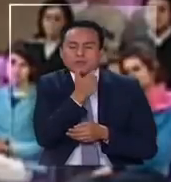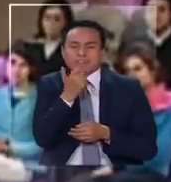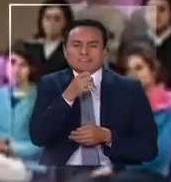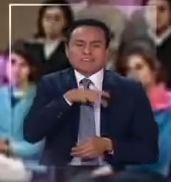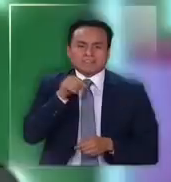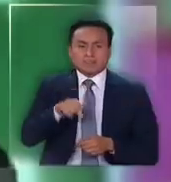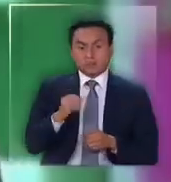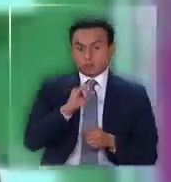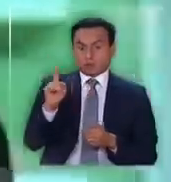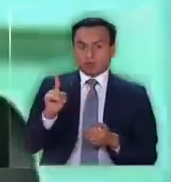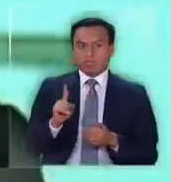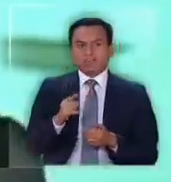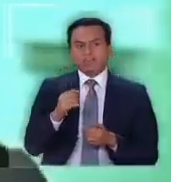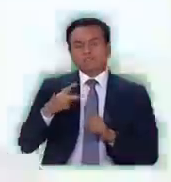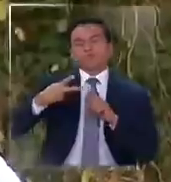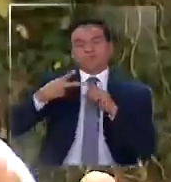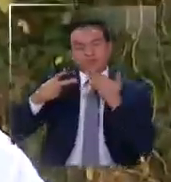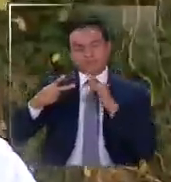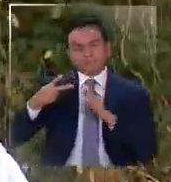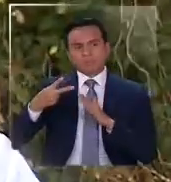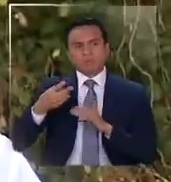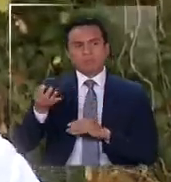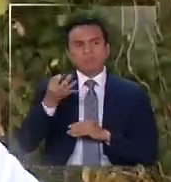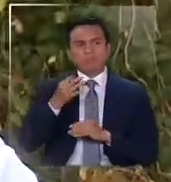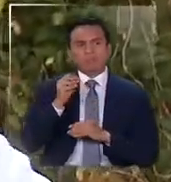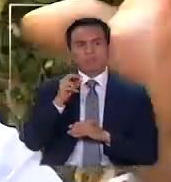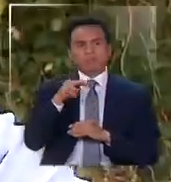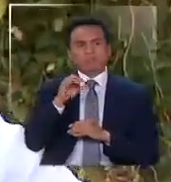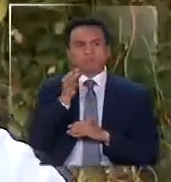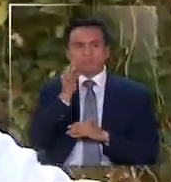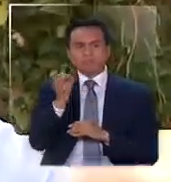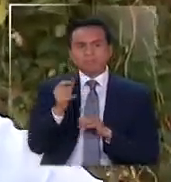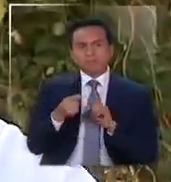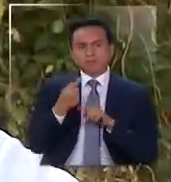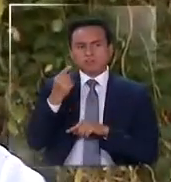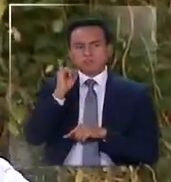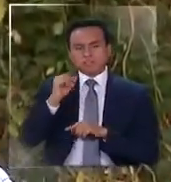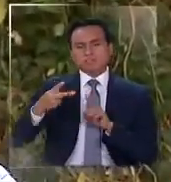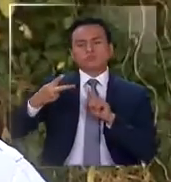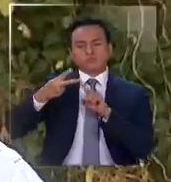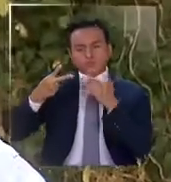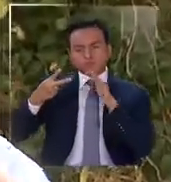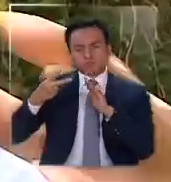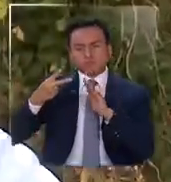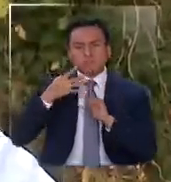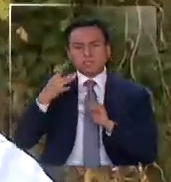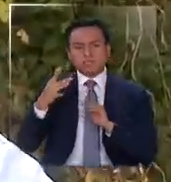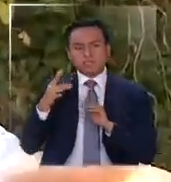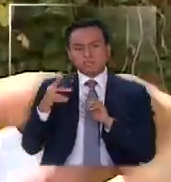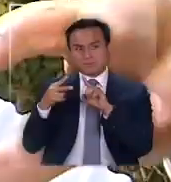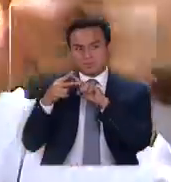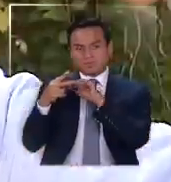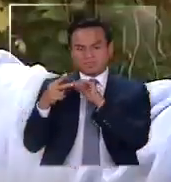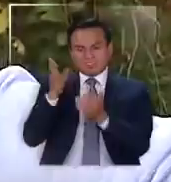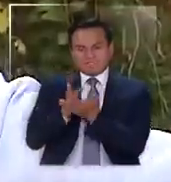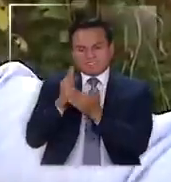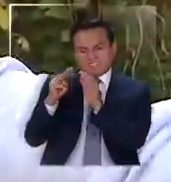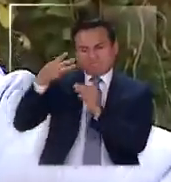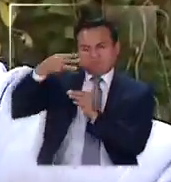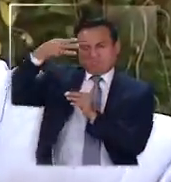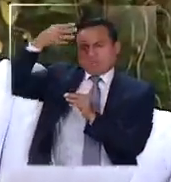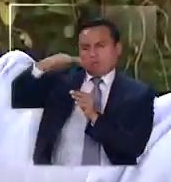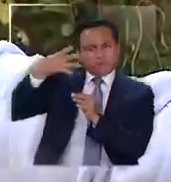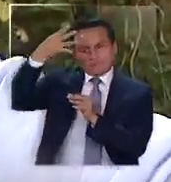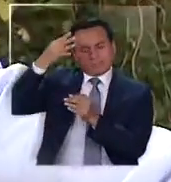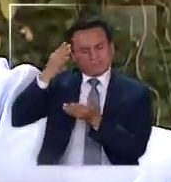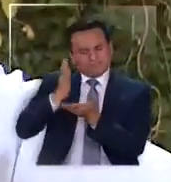Chile. ¿O no? El segundo mejor. Una vez me dijo Mino Valdés, nunca lucí por ser el primero, sé siempre el segundo. Porque si lucháis el primero, te van a exigir el triple o el